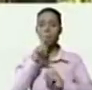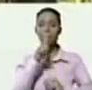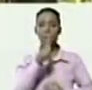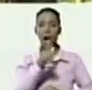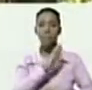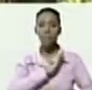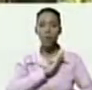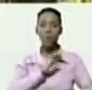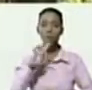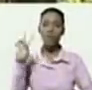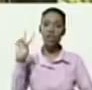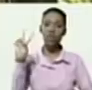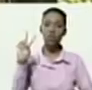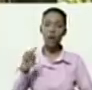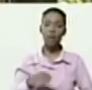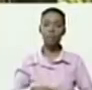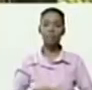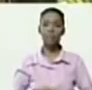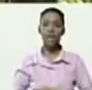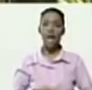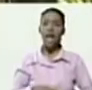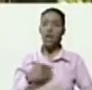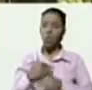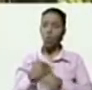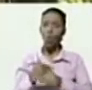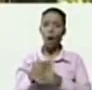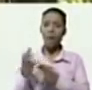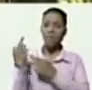patria, se dan a la tarea